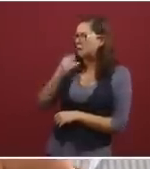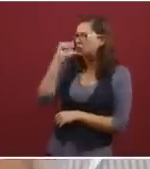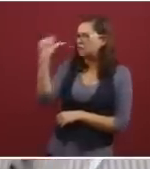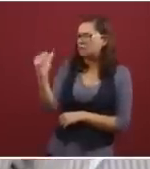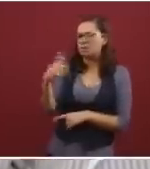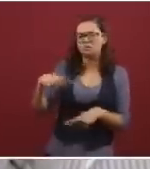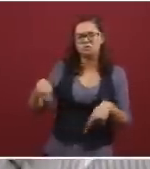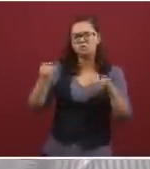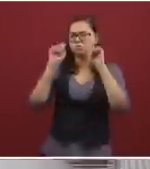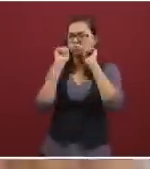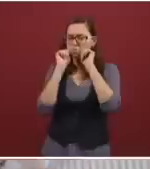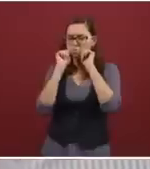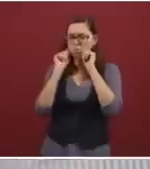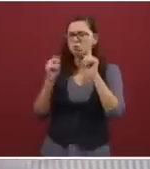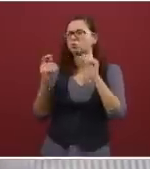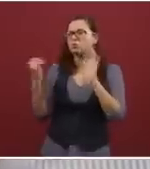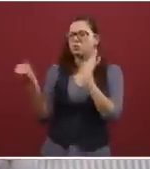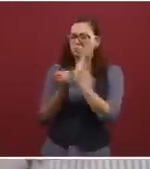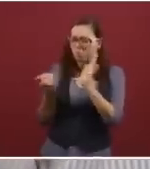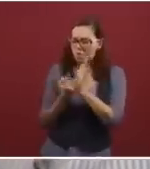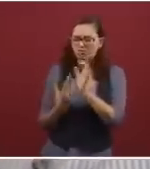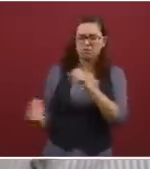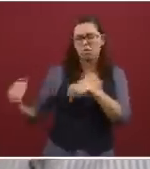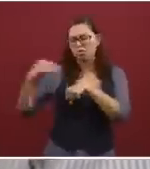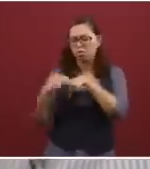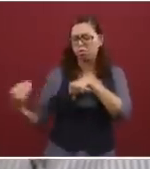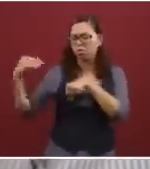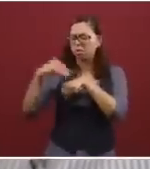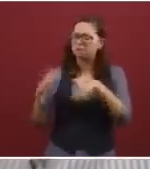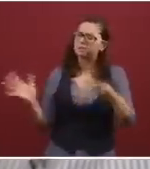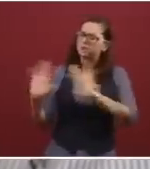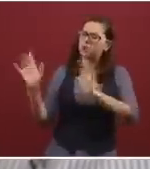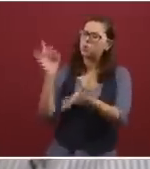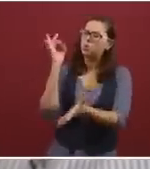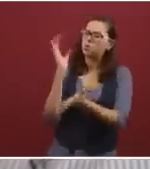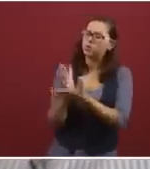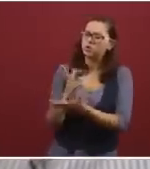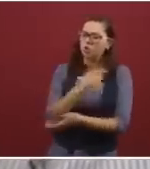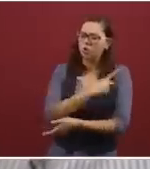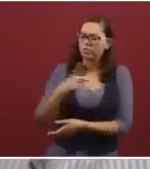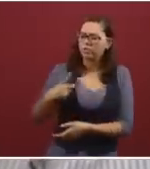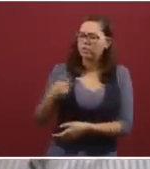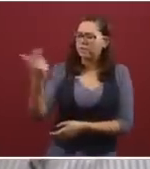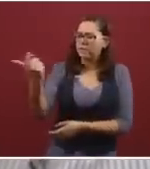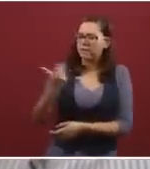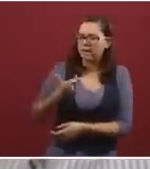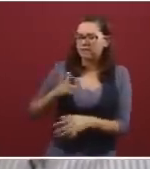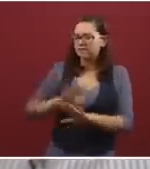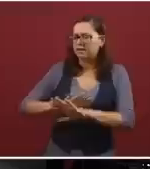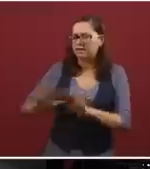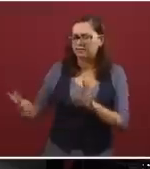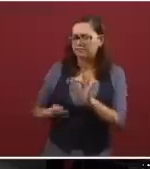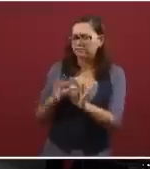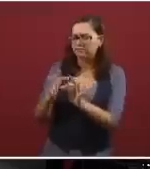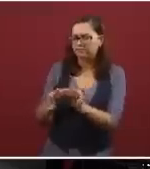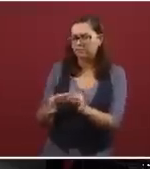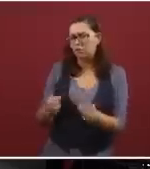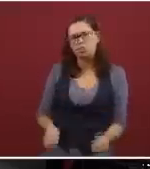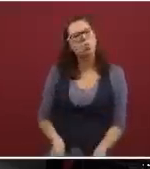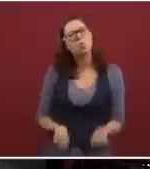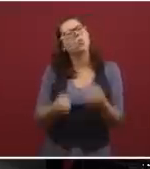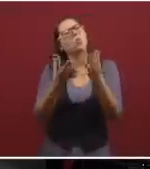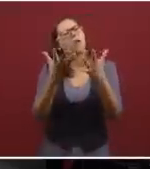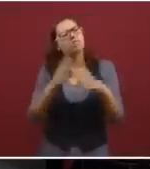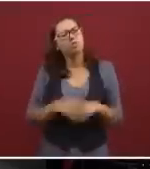el adeudo y no todas las costas y todo el resultado del juicio, del proceso legal. Ellos